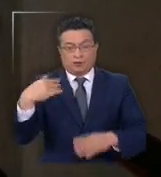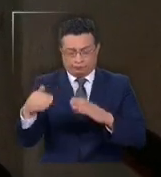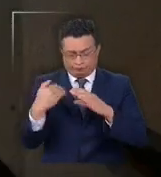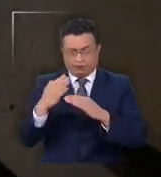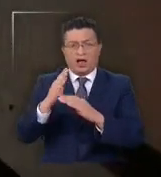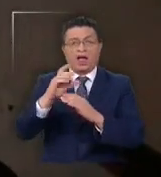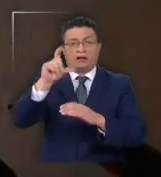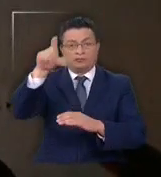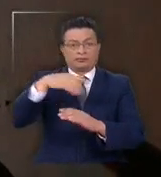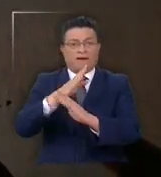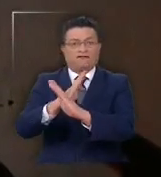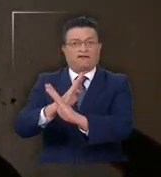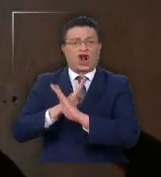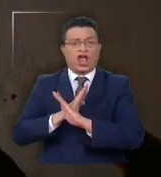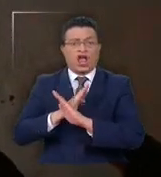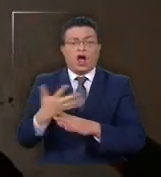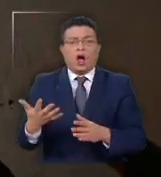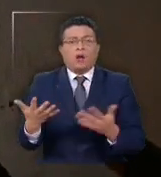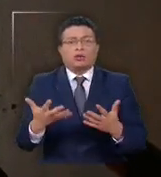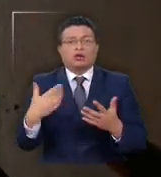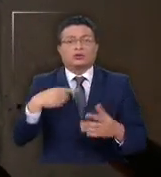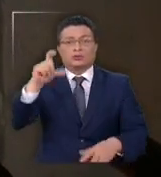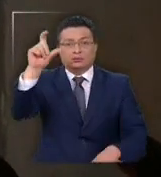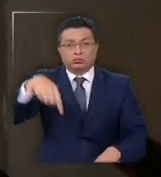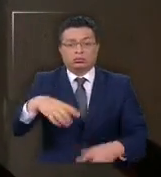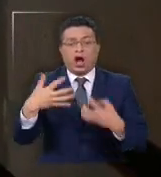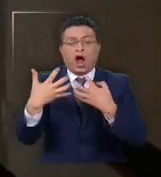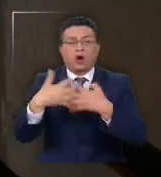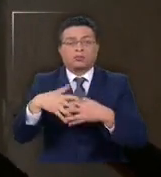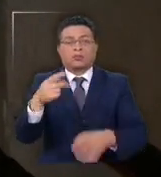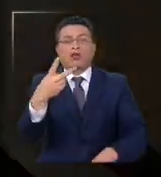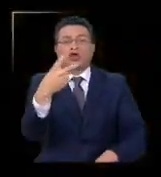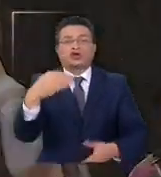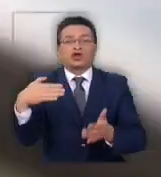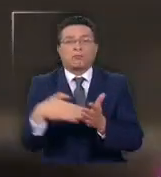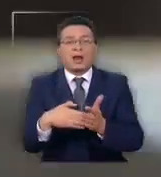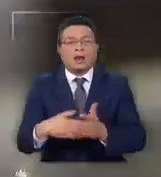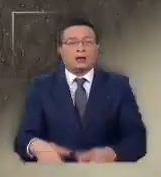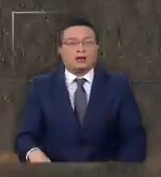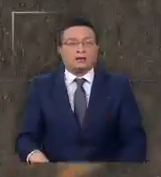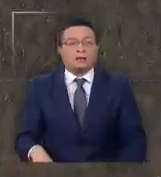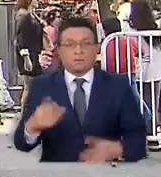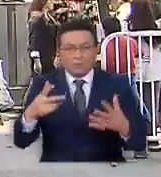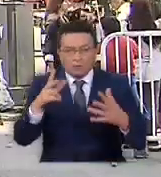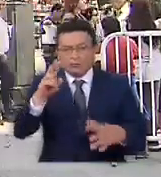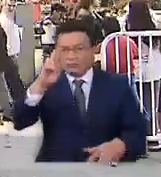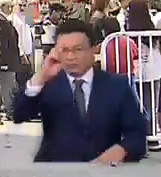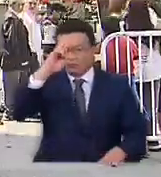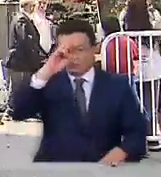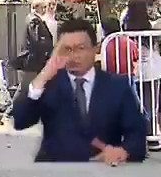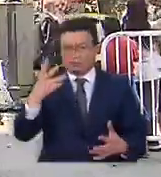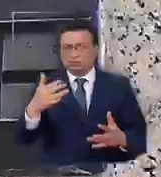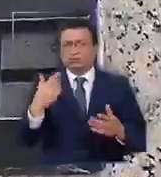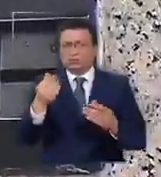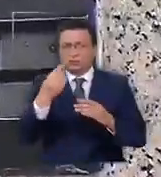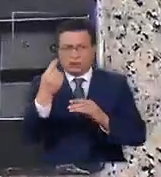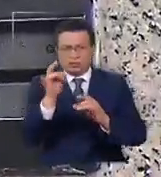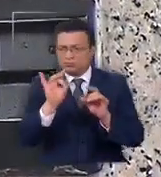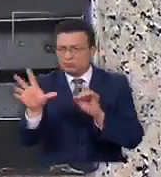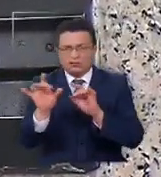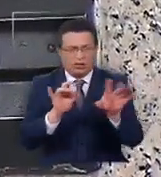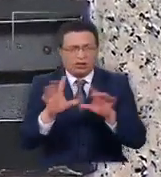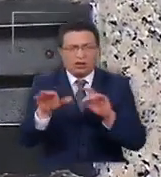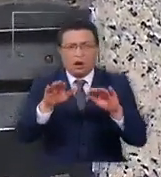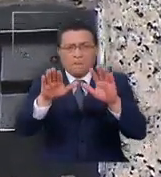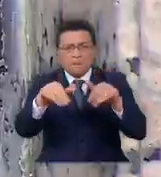la tarjeta, me habían hecho un giro automático por 200 mil pesos. Algo andaba mal y ante la inusual transferencia de dineros